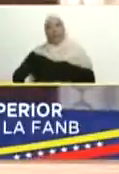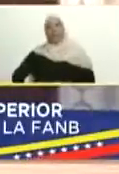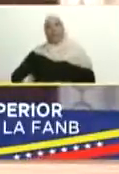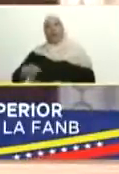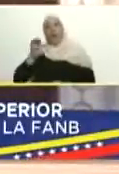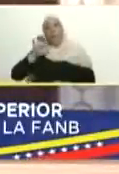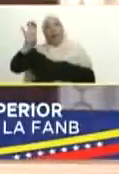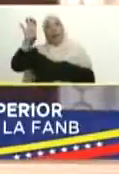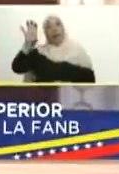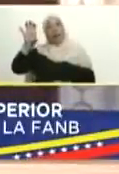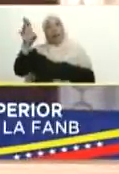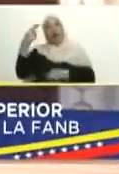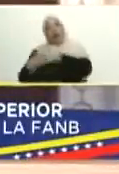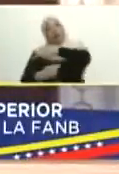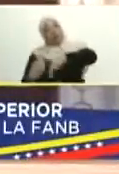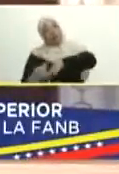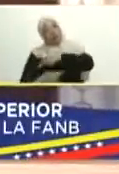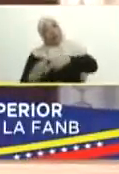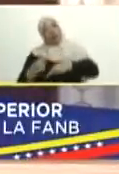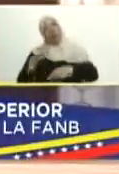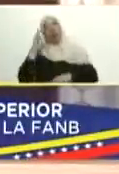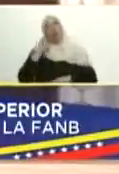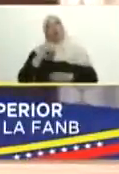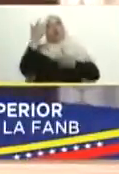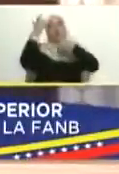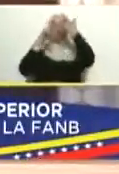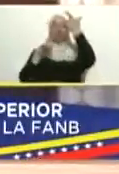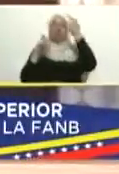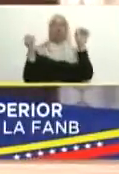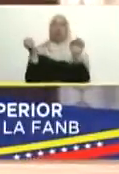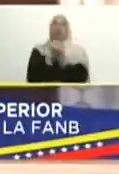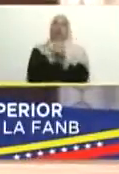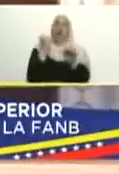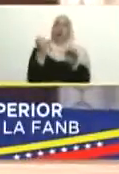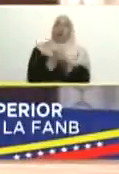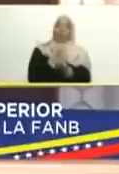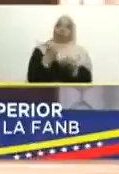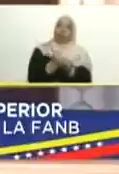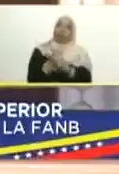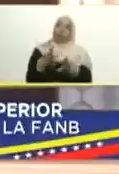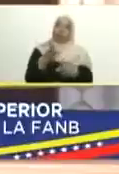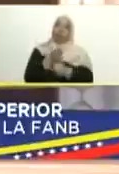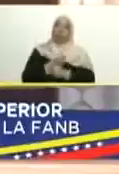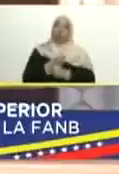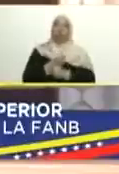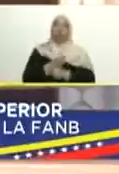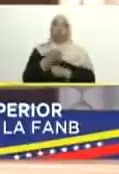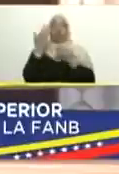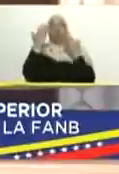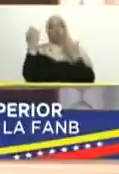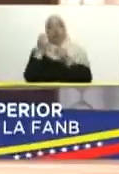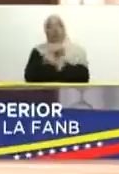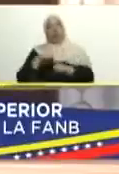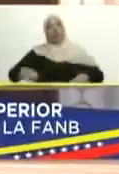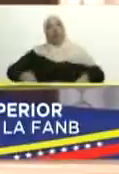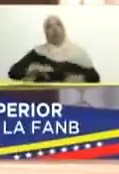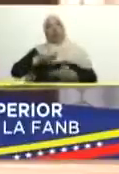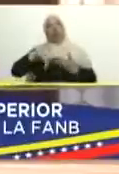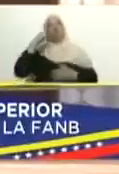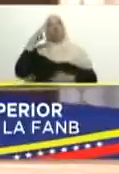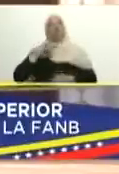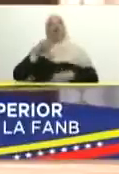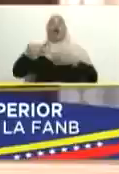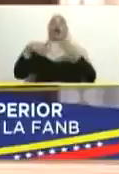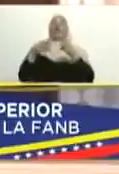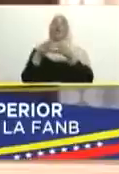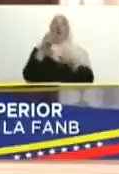patriota, revolucionario, bolivariano y chavista de compromiso, como comandante en jefe de la Fuerza Armada Nacional Bolivariana, a